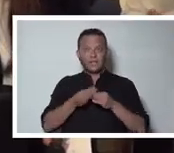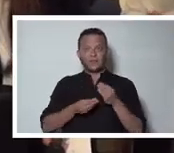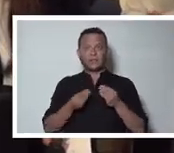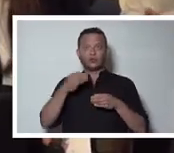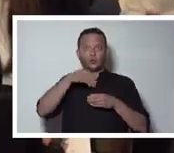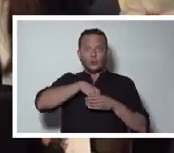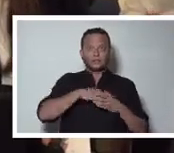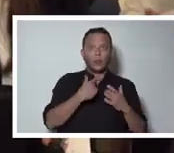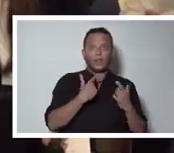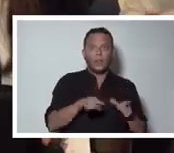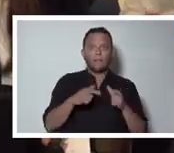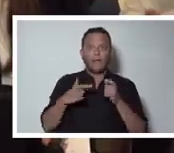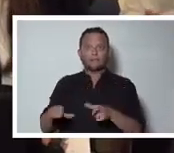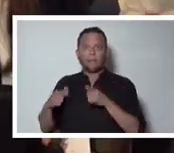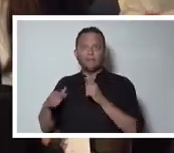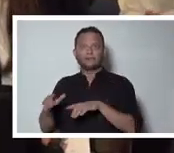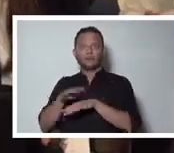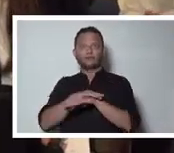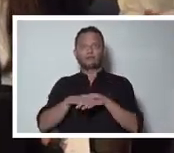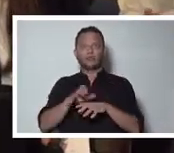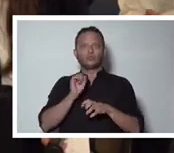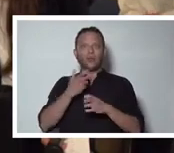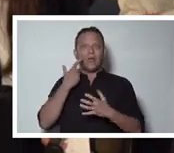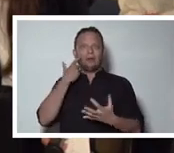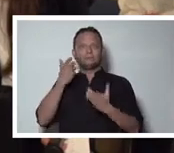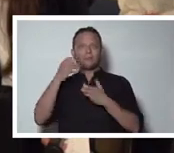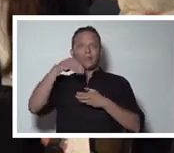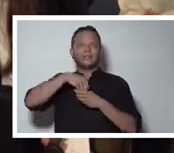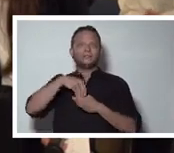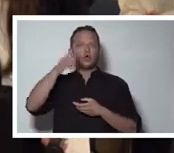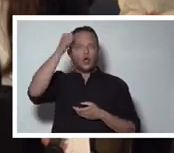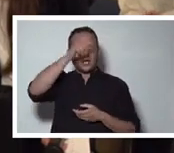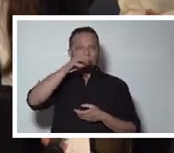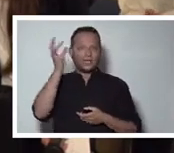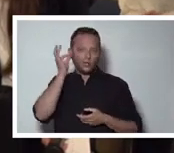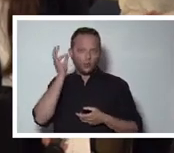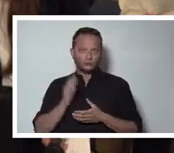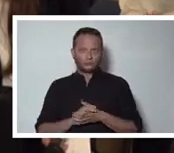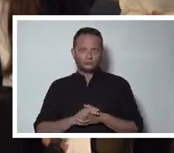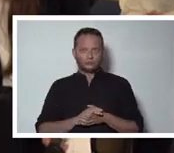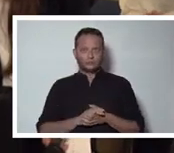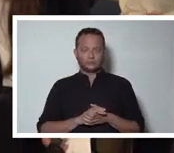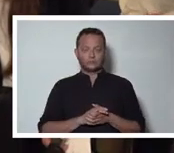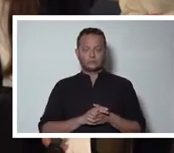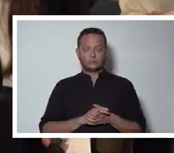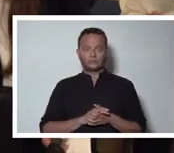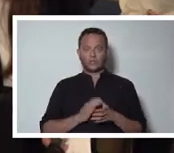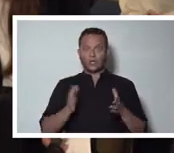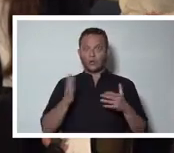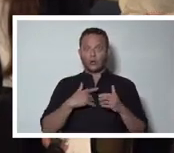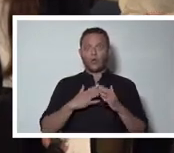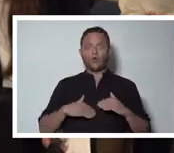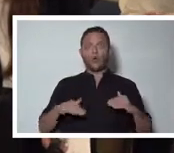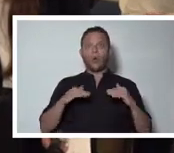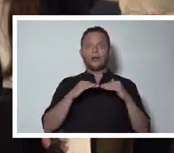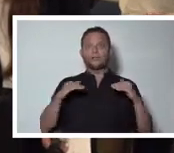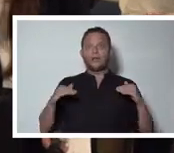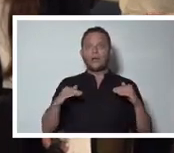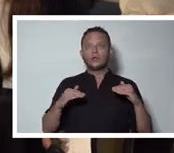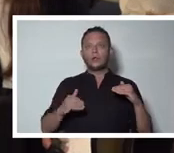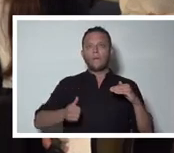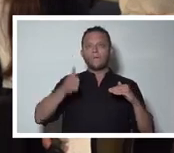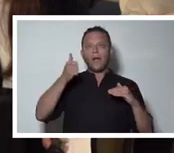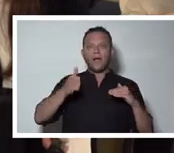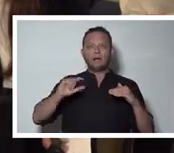nuestros departamentos tienen impacto de género Mirad no hay nada más eh igualitario o más